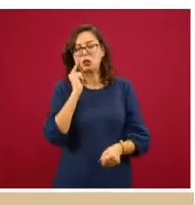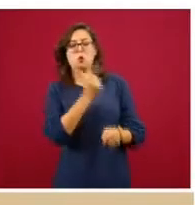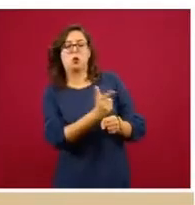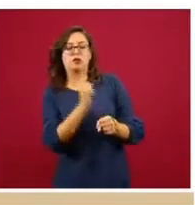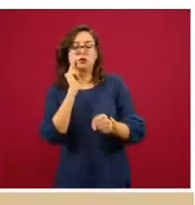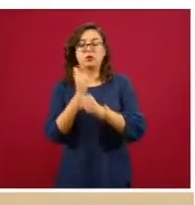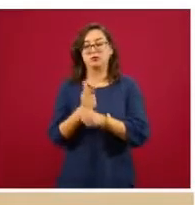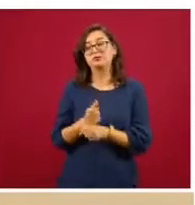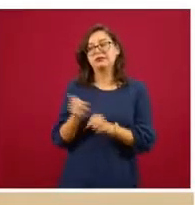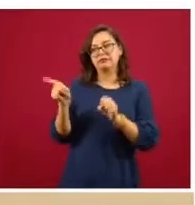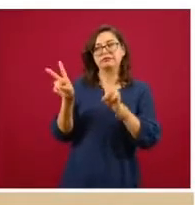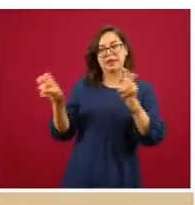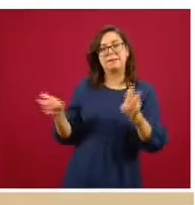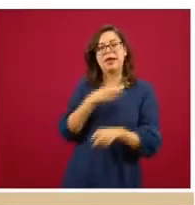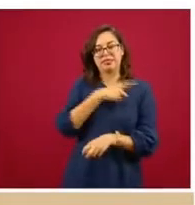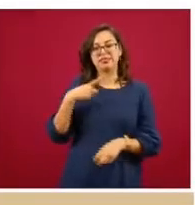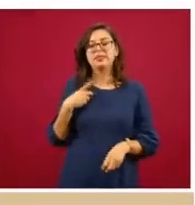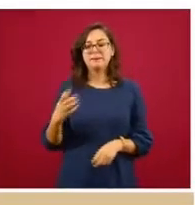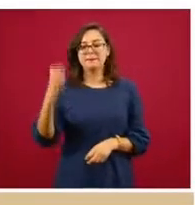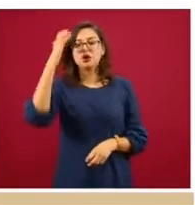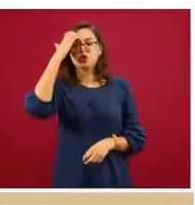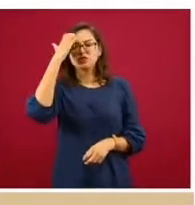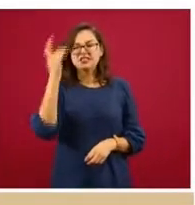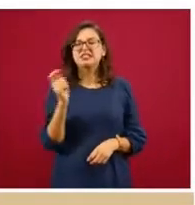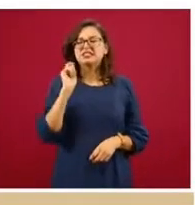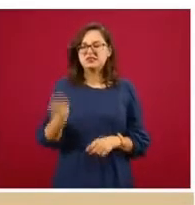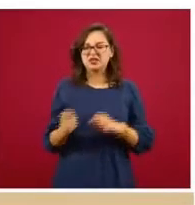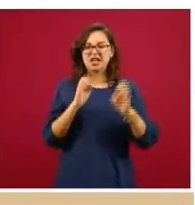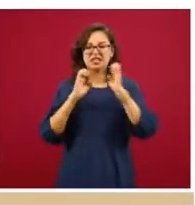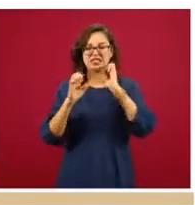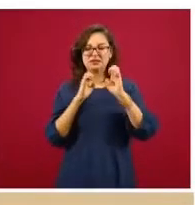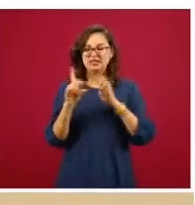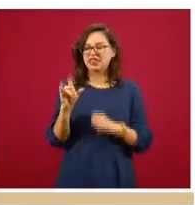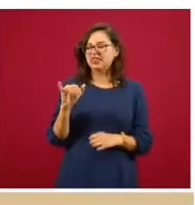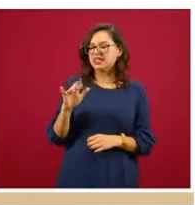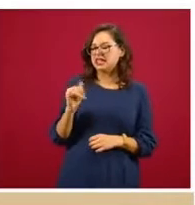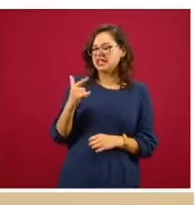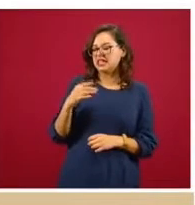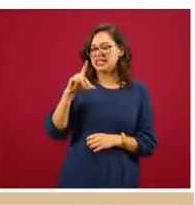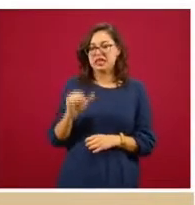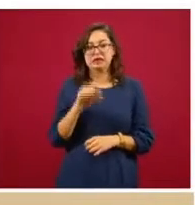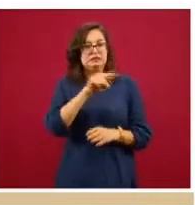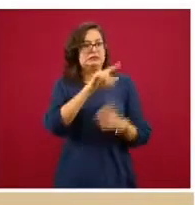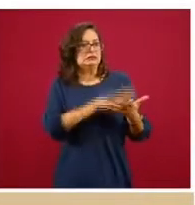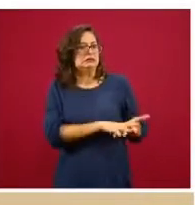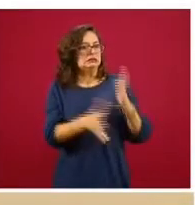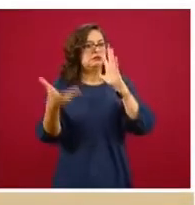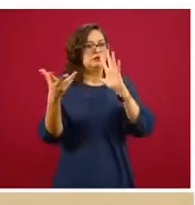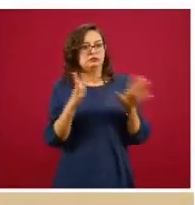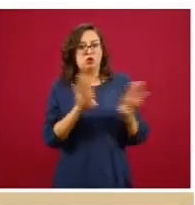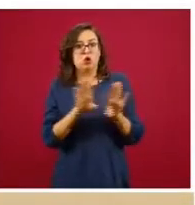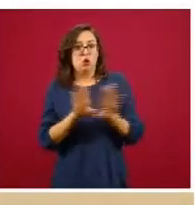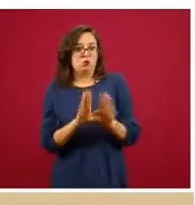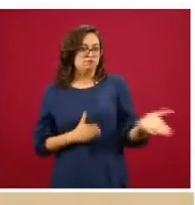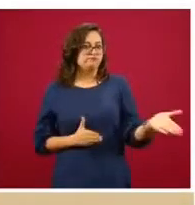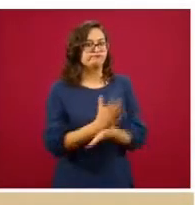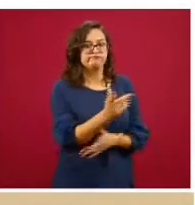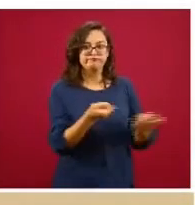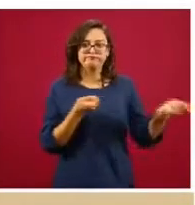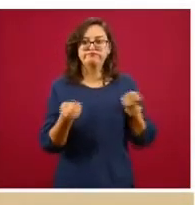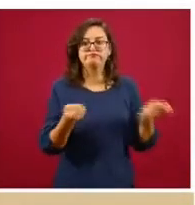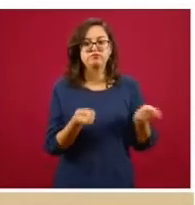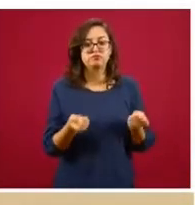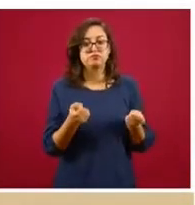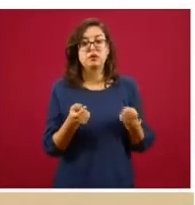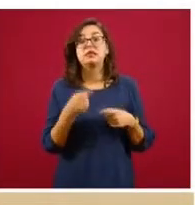que saber de estos temas, que es la entrevista dirigida, intervención en crisis, saber en qué momento tenían que referir a